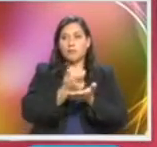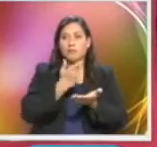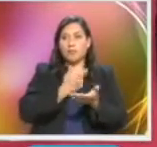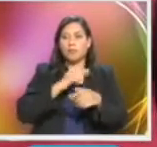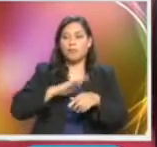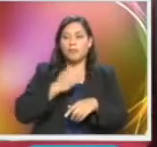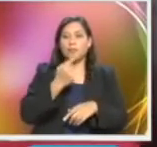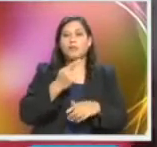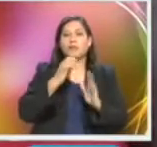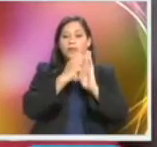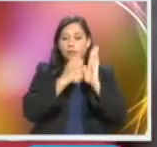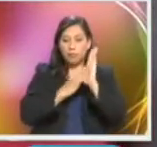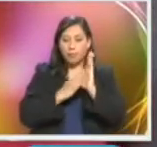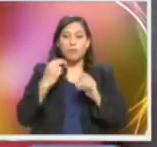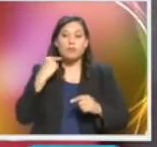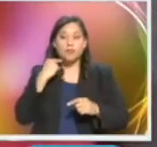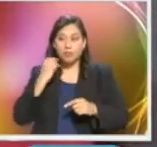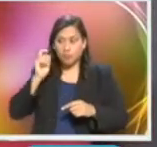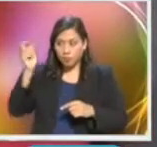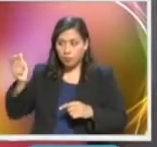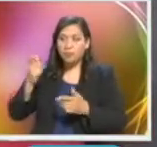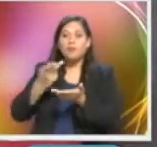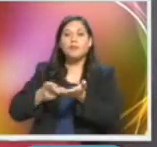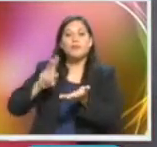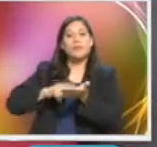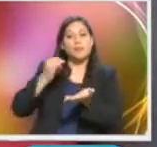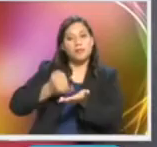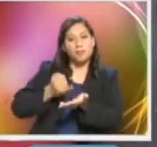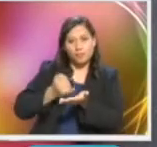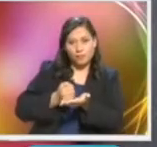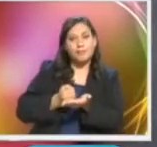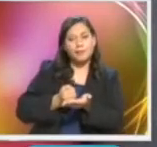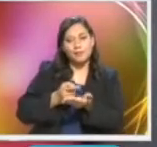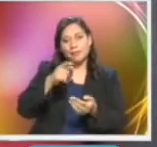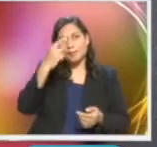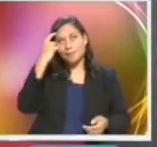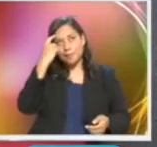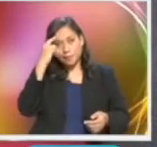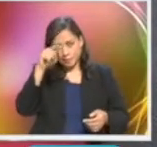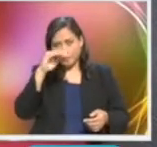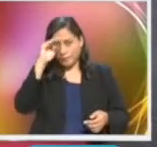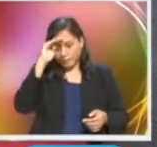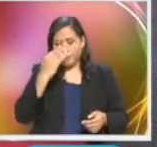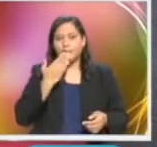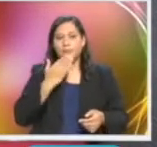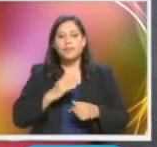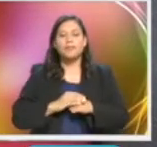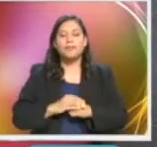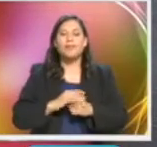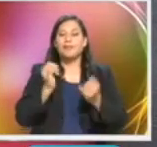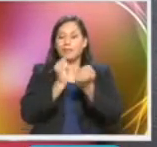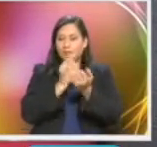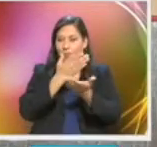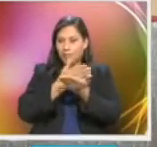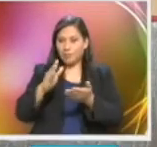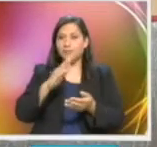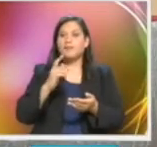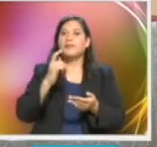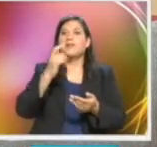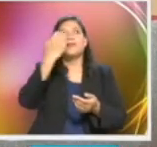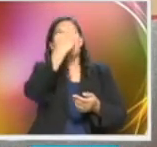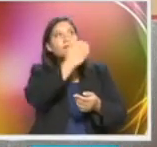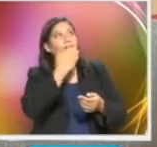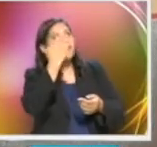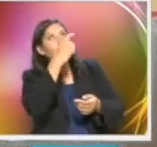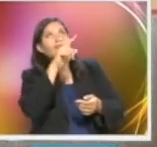escritura. Una Muy parte es el bien. notario y otra parte son de impuestos, ¿no? Muy bien. Entonces eso es para que también lo consideren. Sí. También tienes que pagar el avalúo del